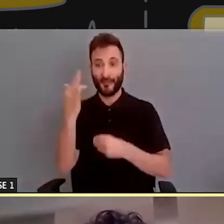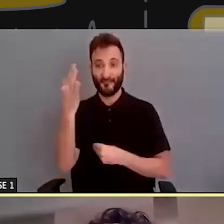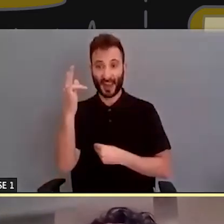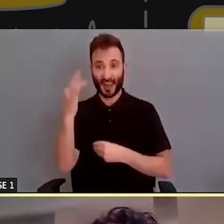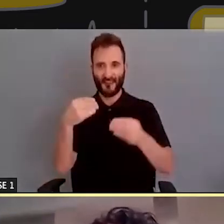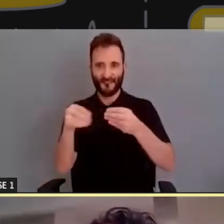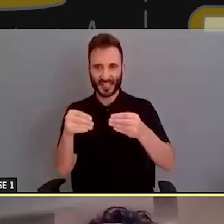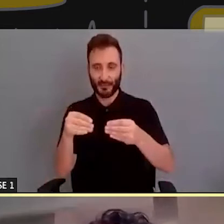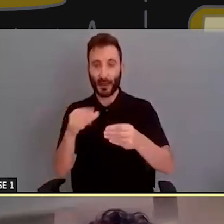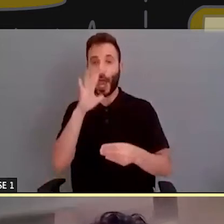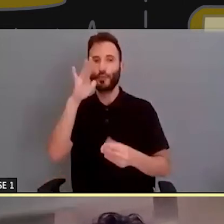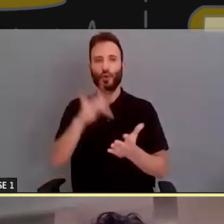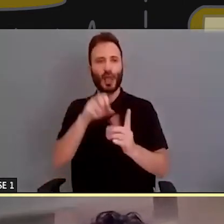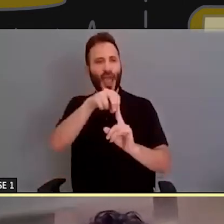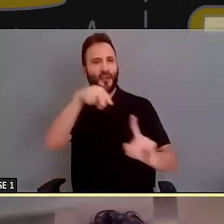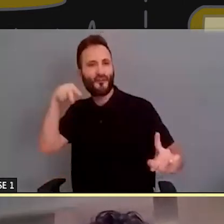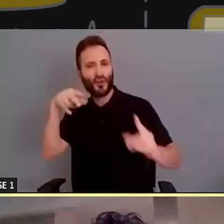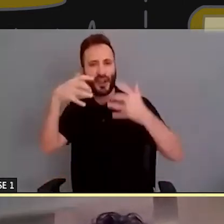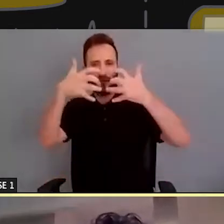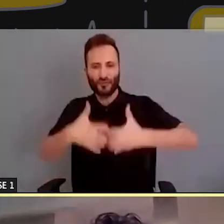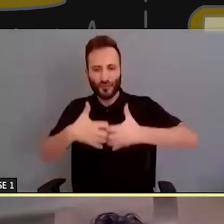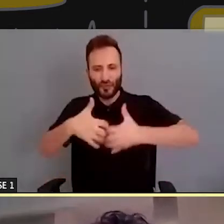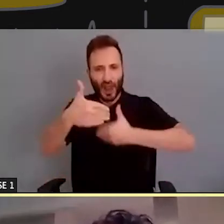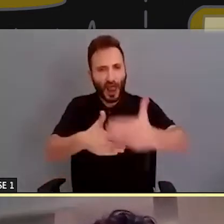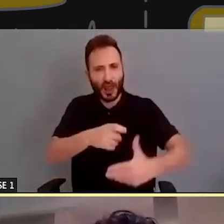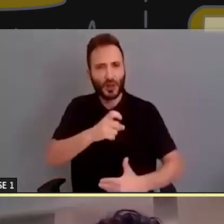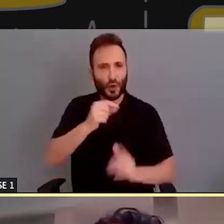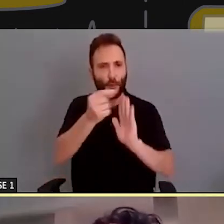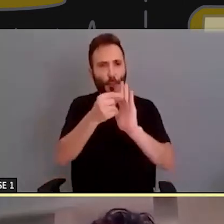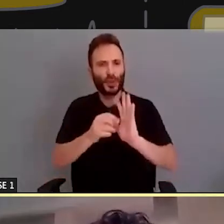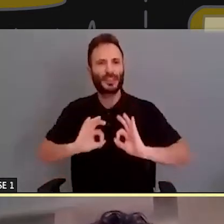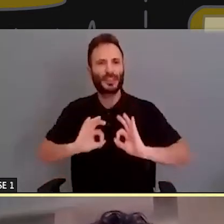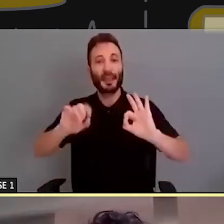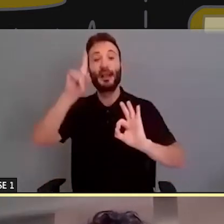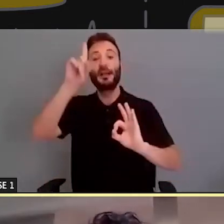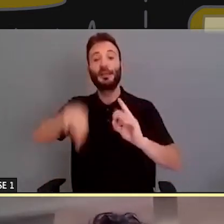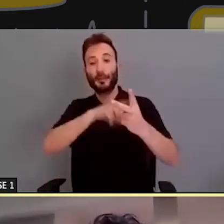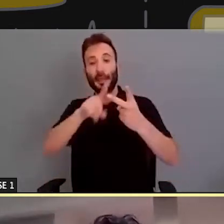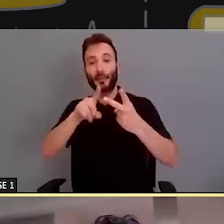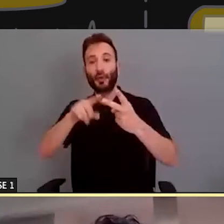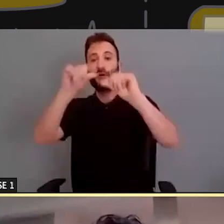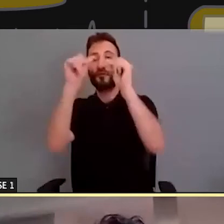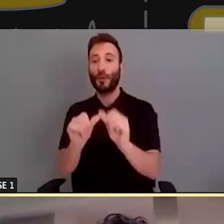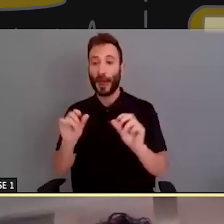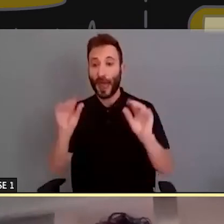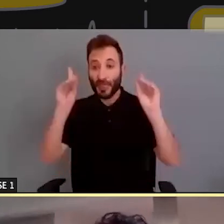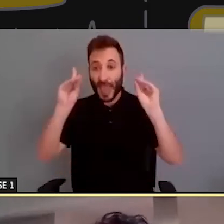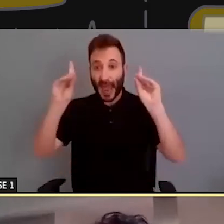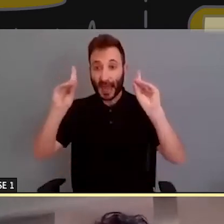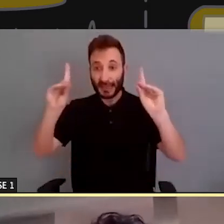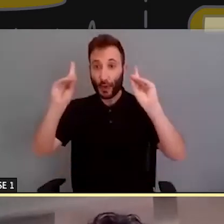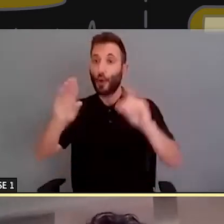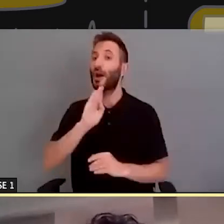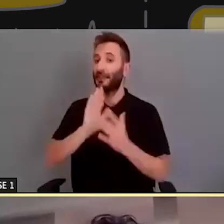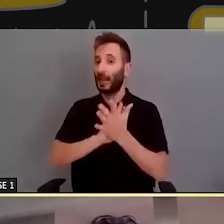un enfoque funcional con requisitos concretos, también tenemos ese toque un poco didáctico, como comentaban antes, la formación